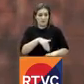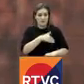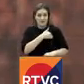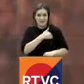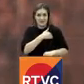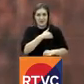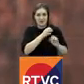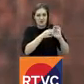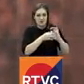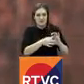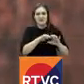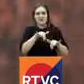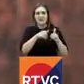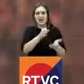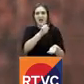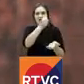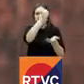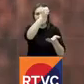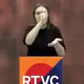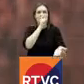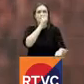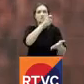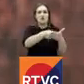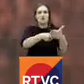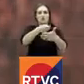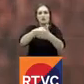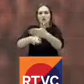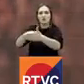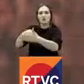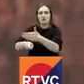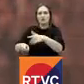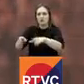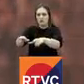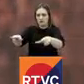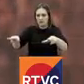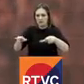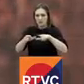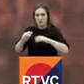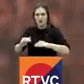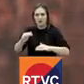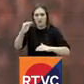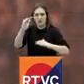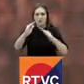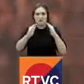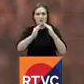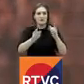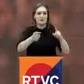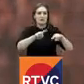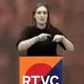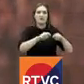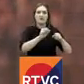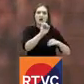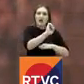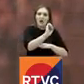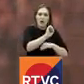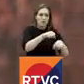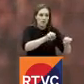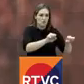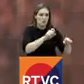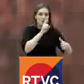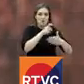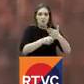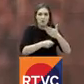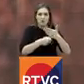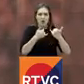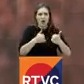en el sistema para descargar y pagar los impuestos predial y vehicular. Las autoridades decidieron tomar nuevas medidas. Laura Rojas, buenas